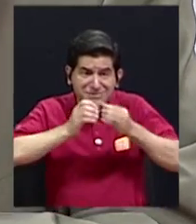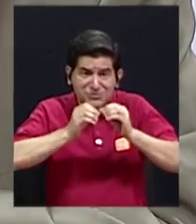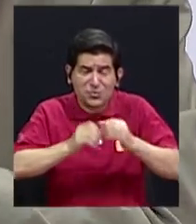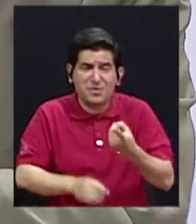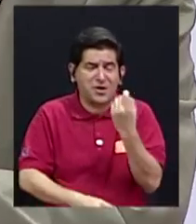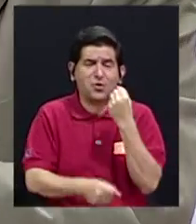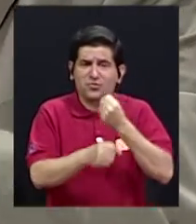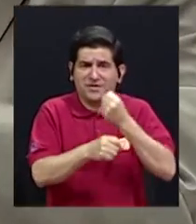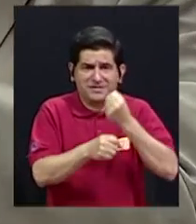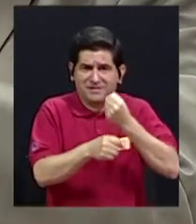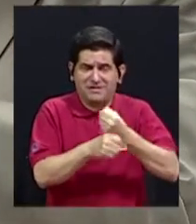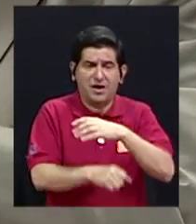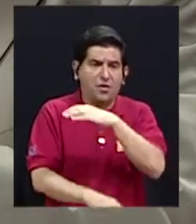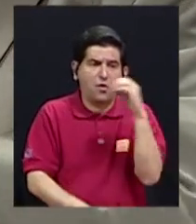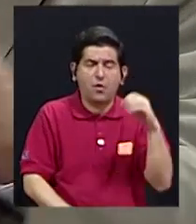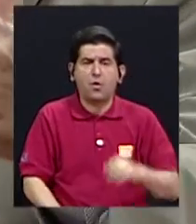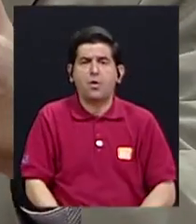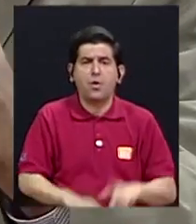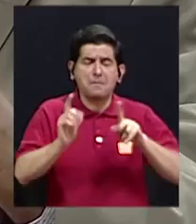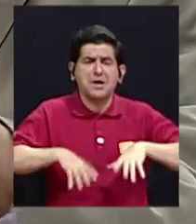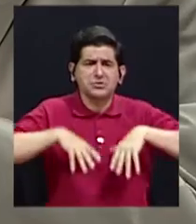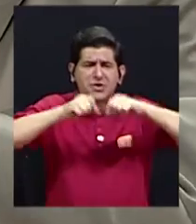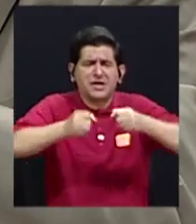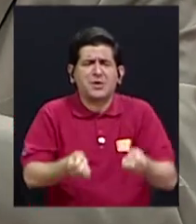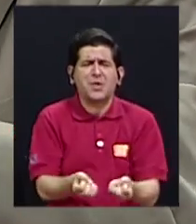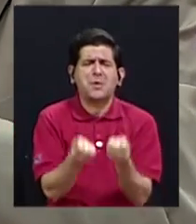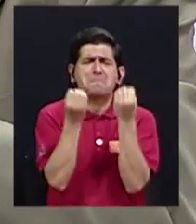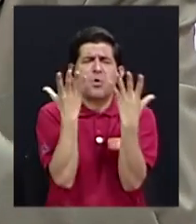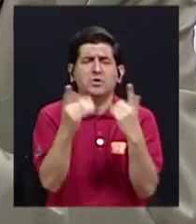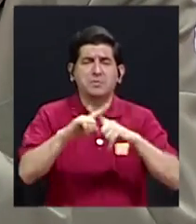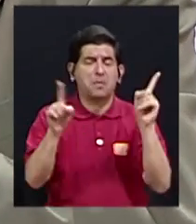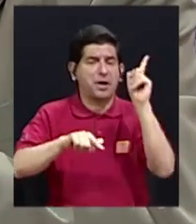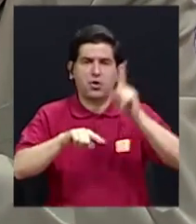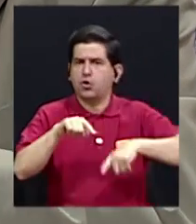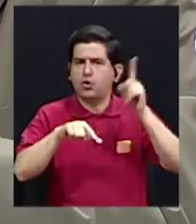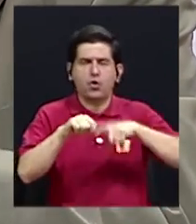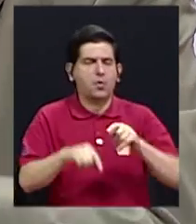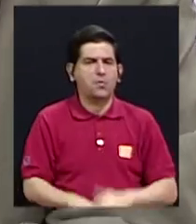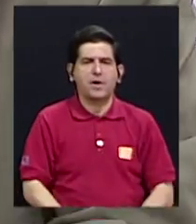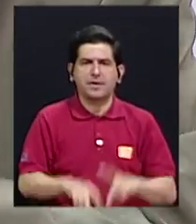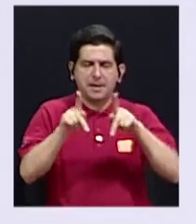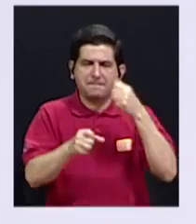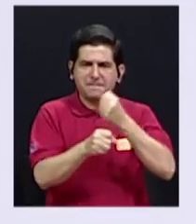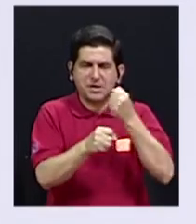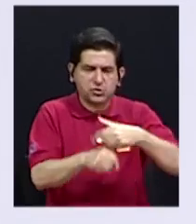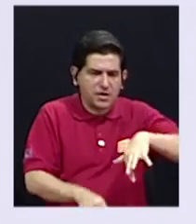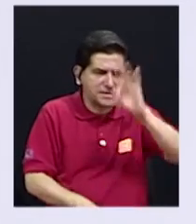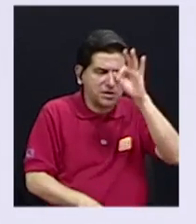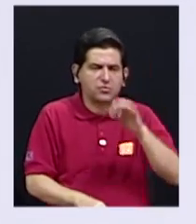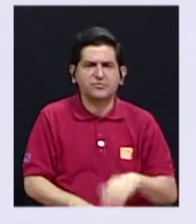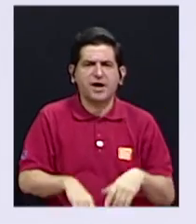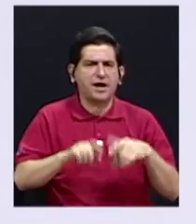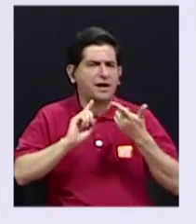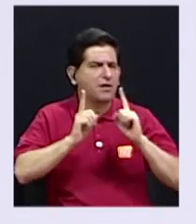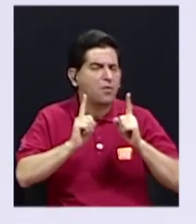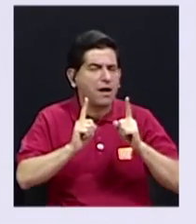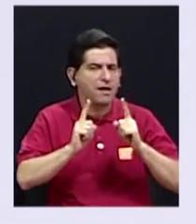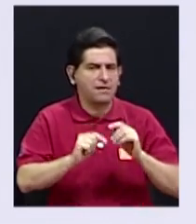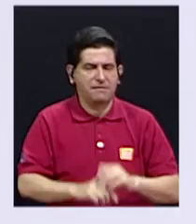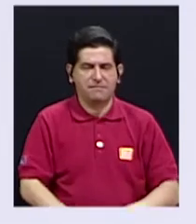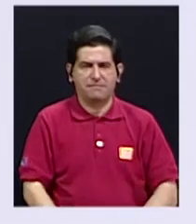desempleados o incluso carreras que gradúa a muchas personas pero no logran colocar a una calidad importante como cuáles son esos casos claro